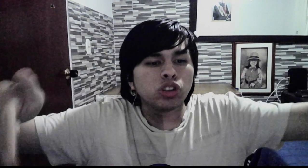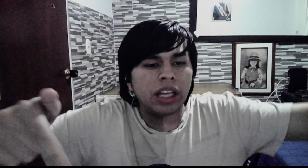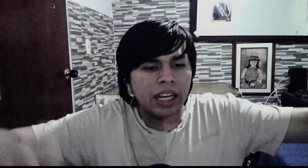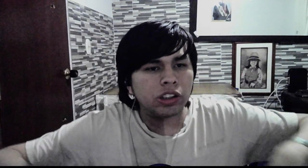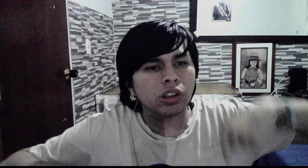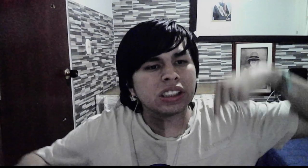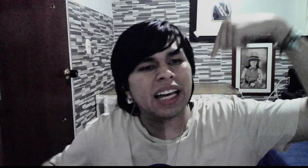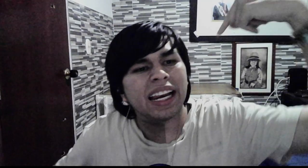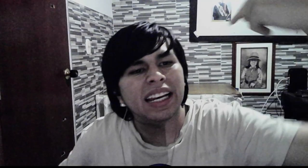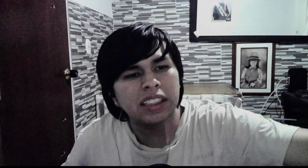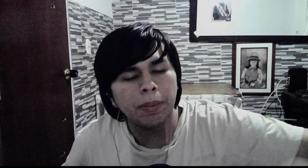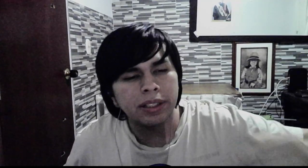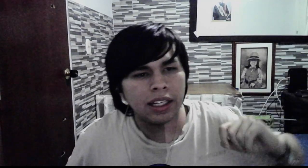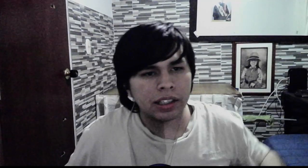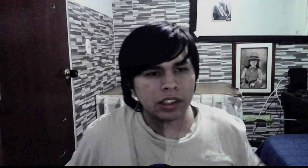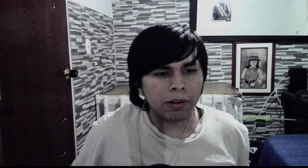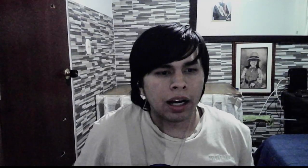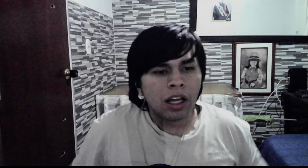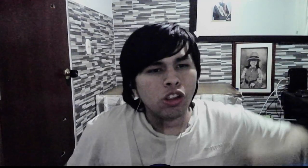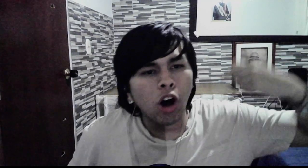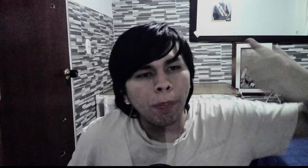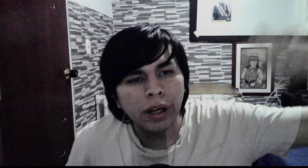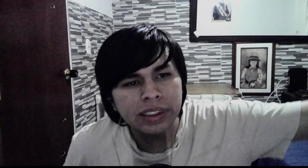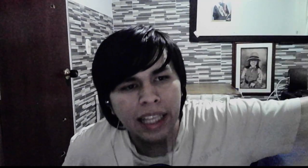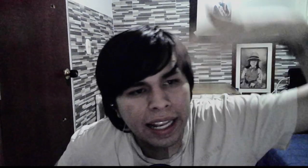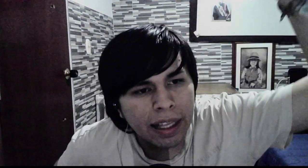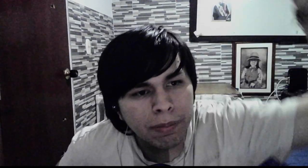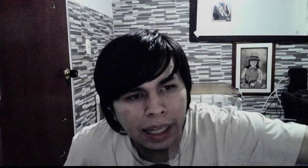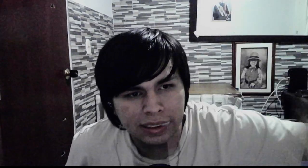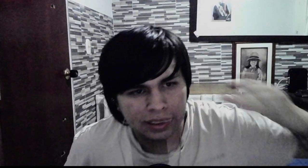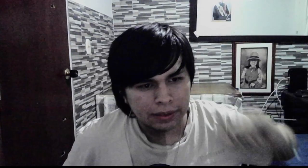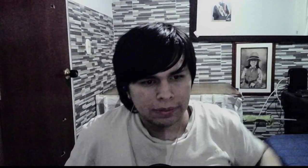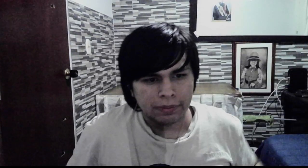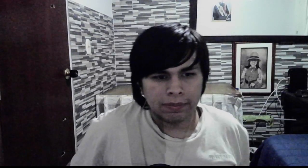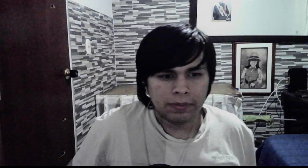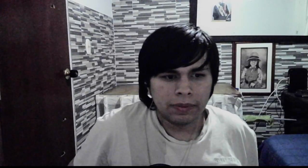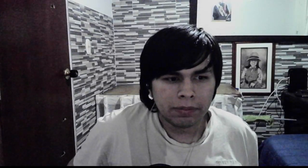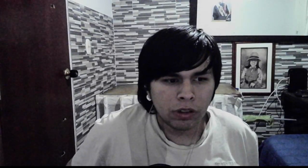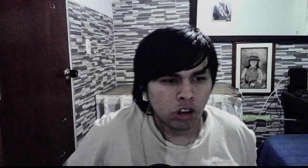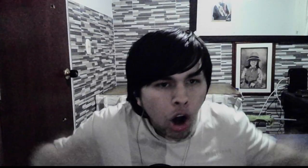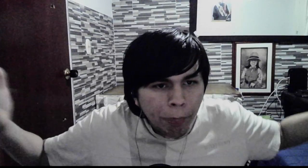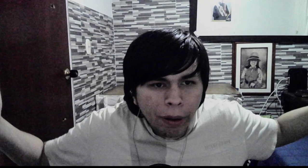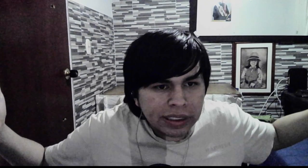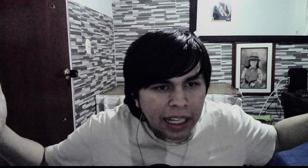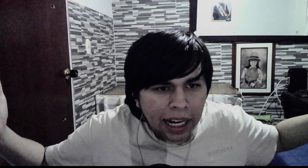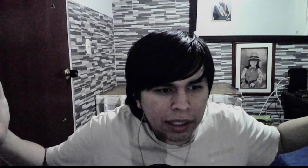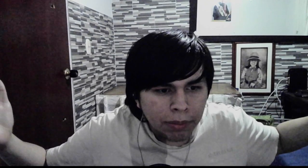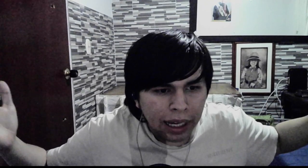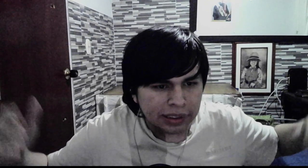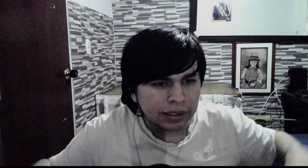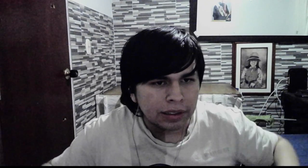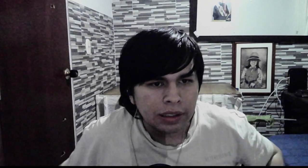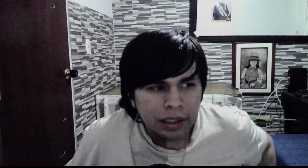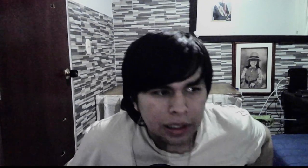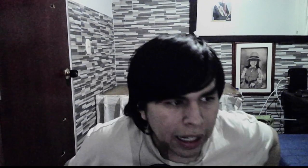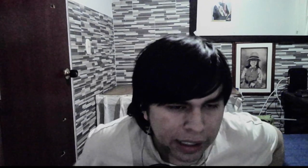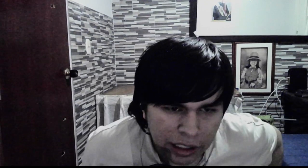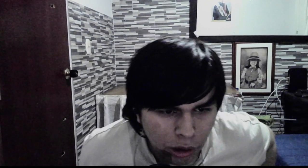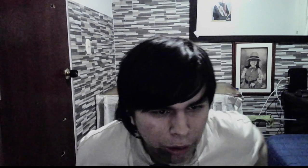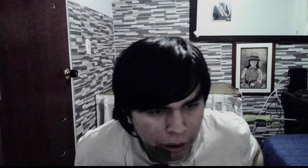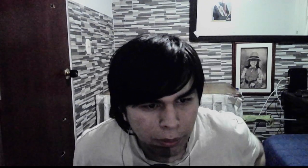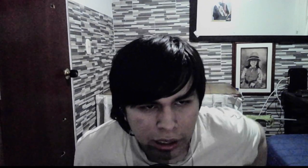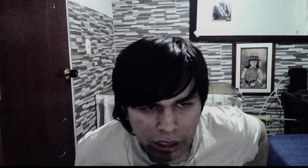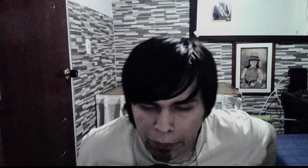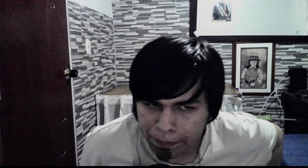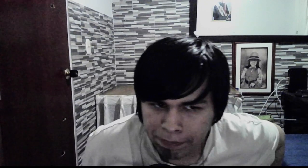tenemos derecho a estar en esa mesa directiva no puede estar alguien más no puede estar alguien más y aquí es